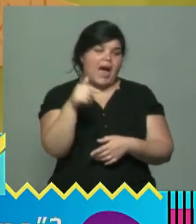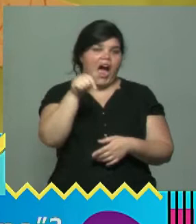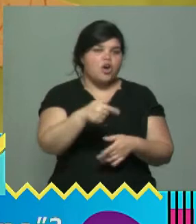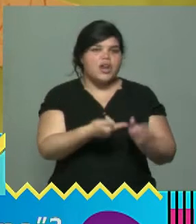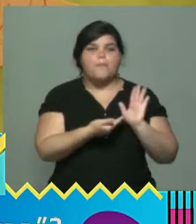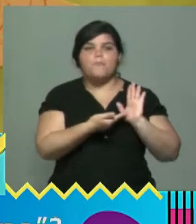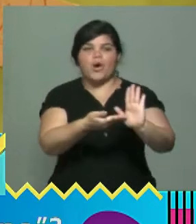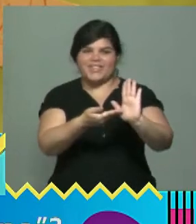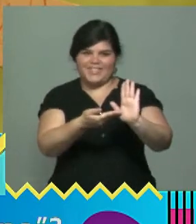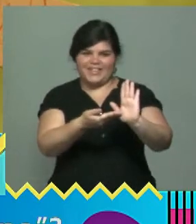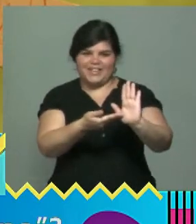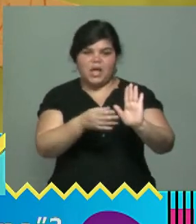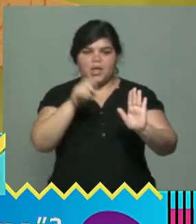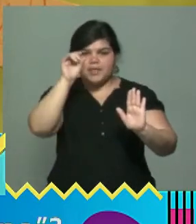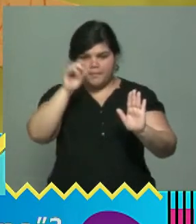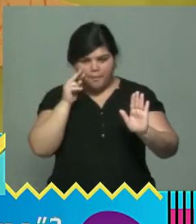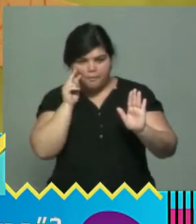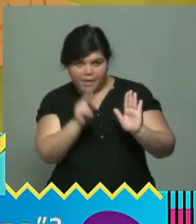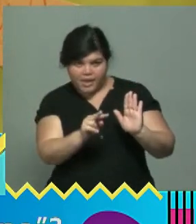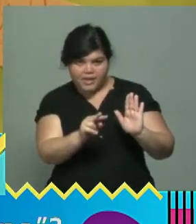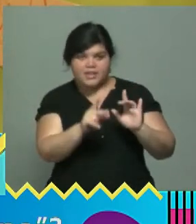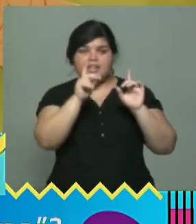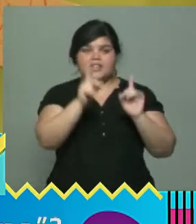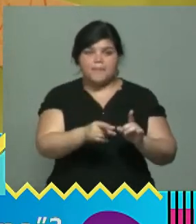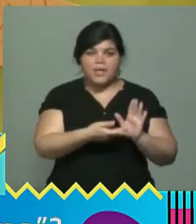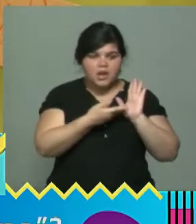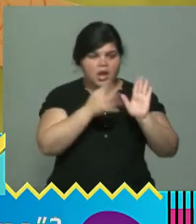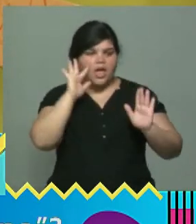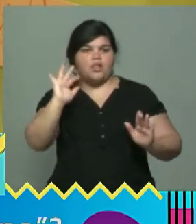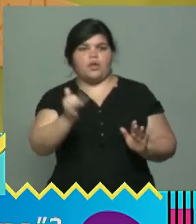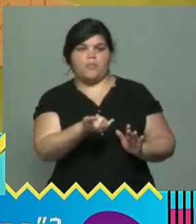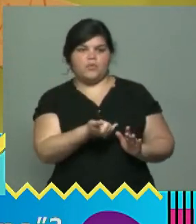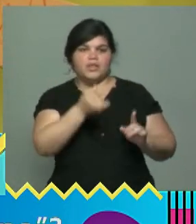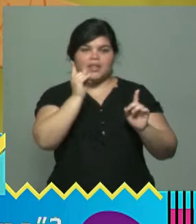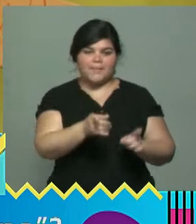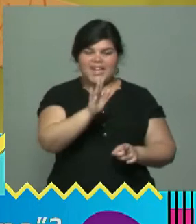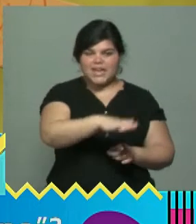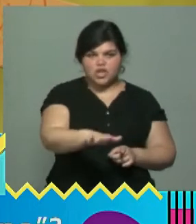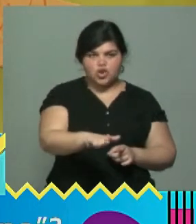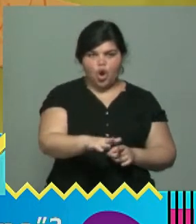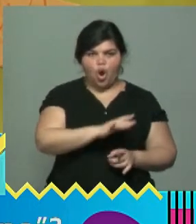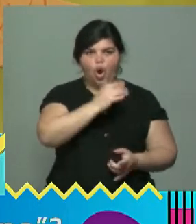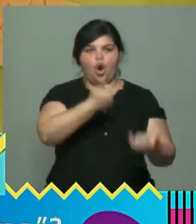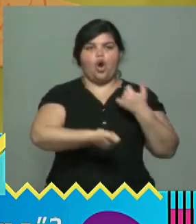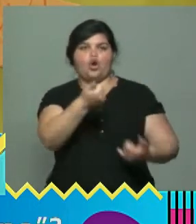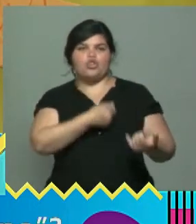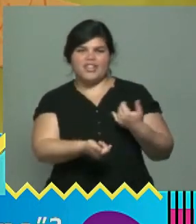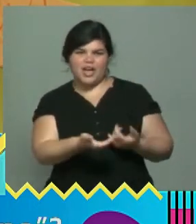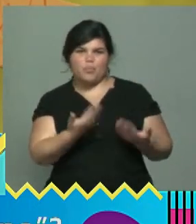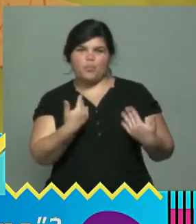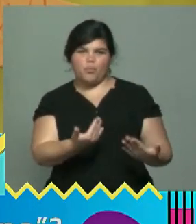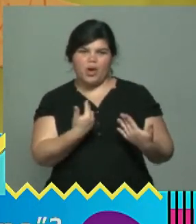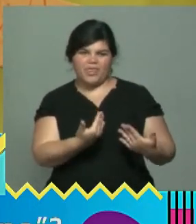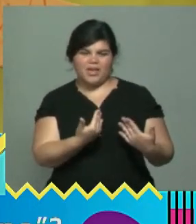no solamente se ve, se manifiesta, el niño lo puede hablar, puede decir más libremente en